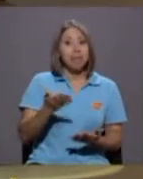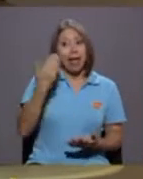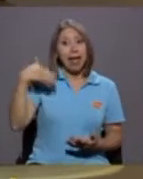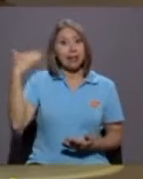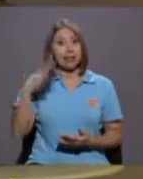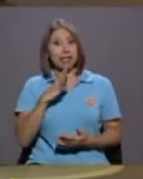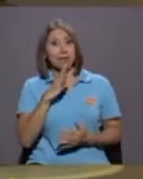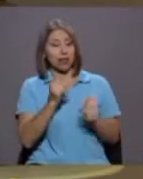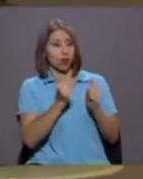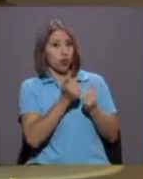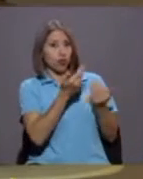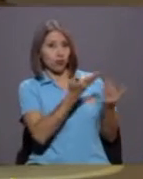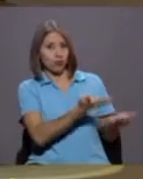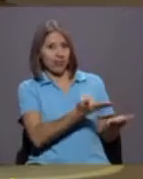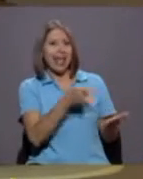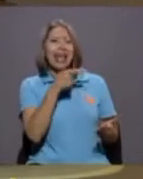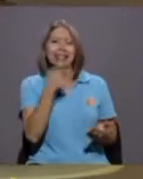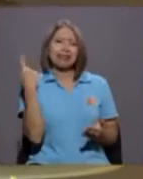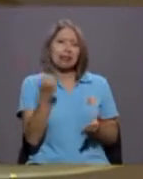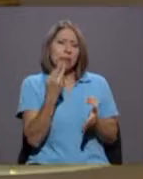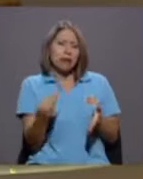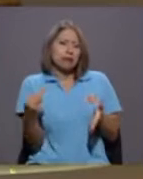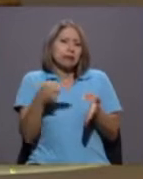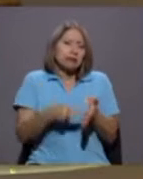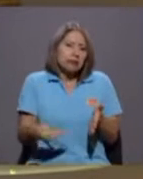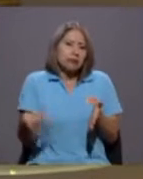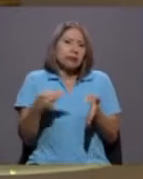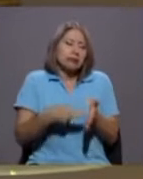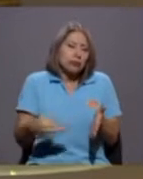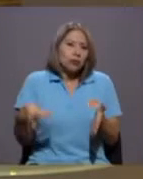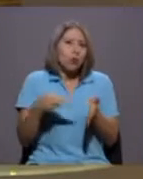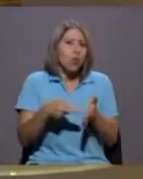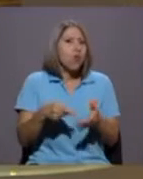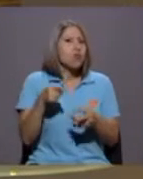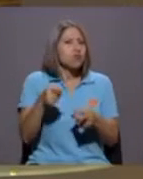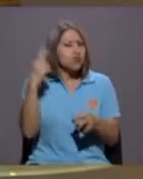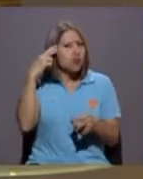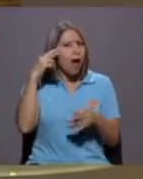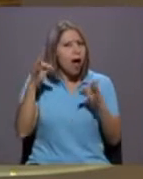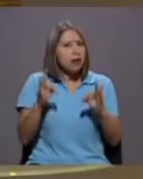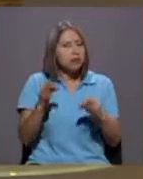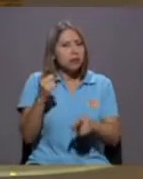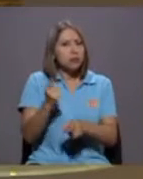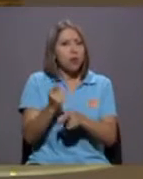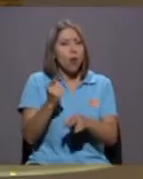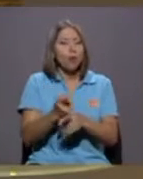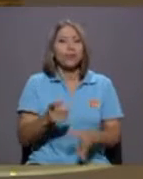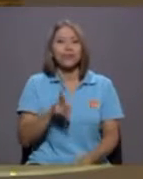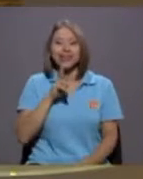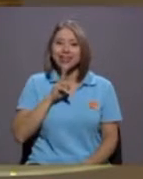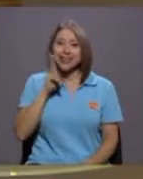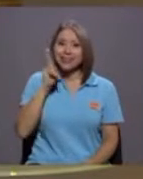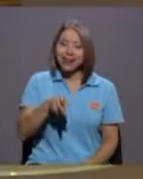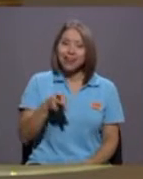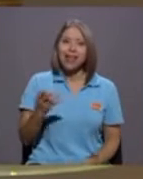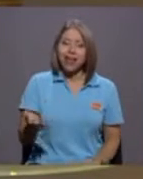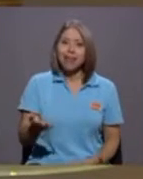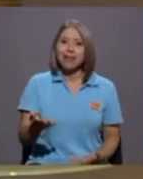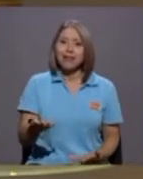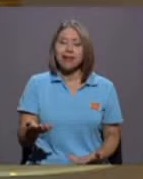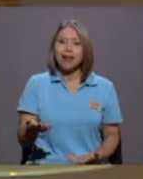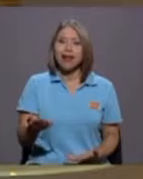con don Carlos, él insiste mucho y con mucha razón, en realidad